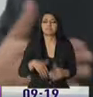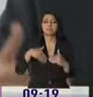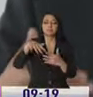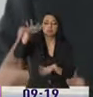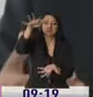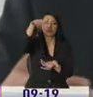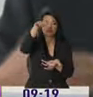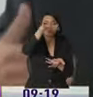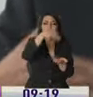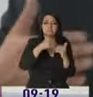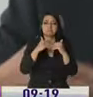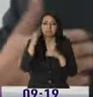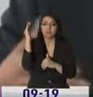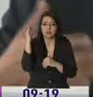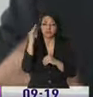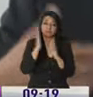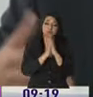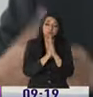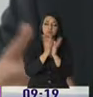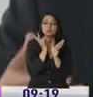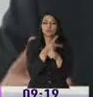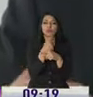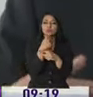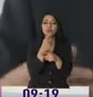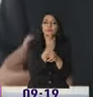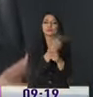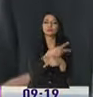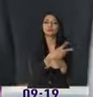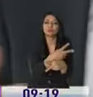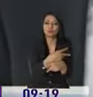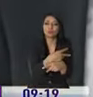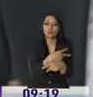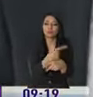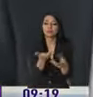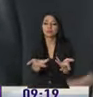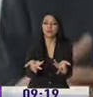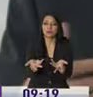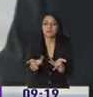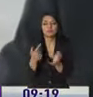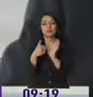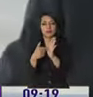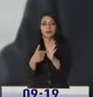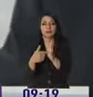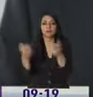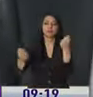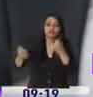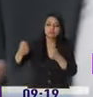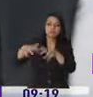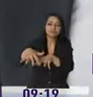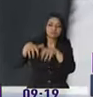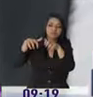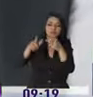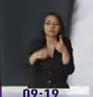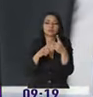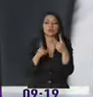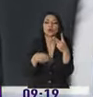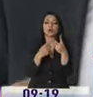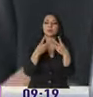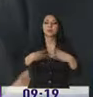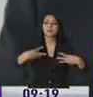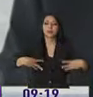importador está demandando productos para producción. Cuando son bienes de capital estamos hablando de maquinaria, cuando estamos hablando de materias